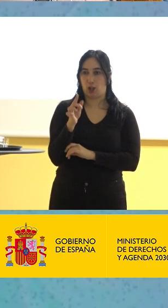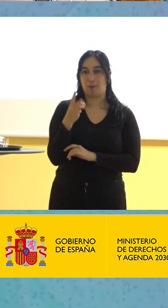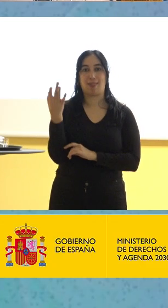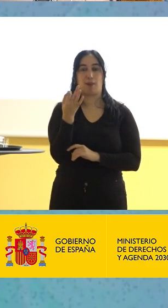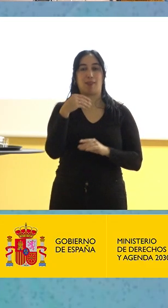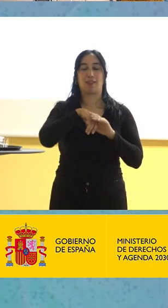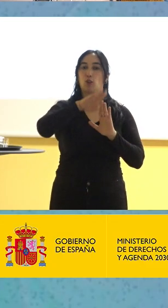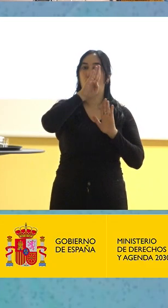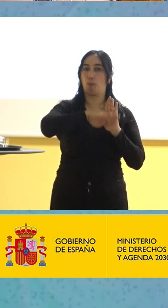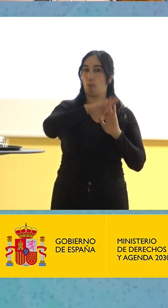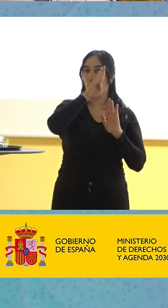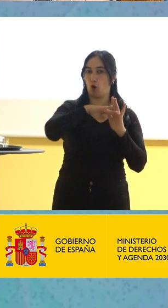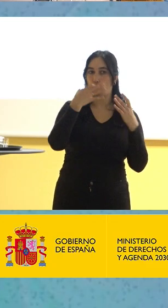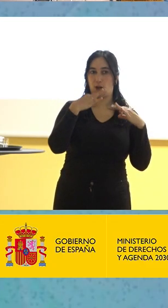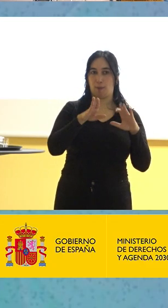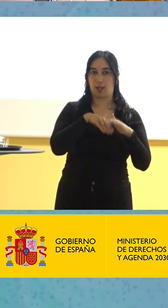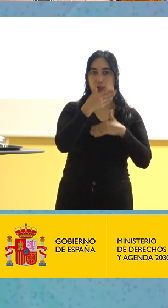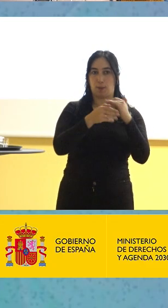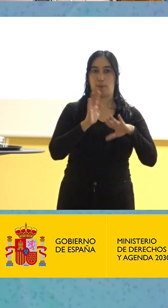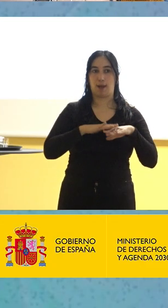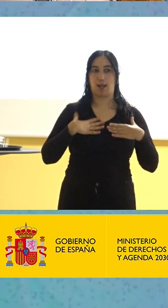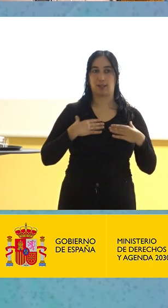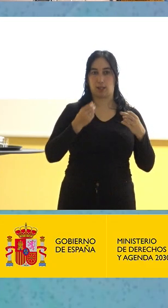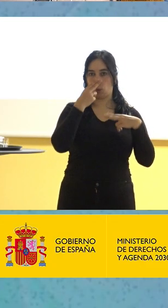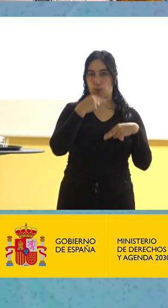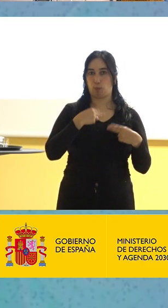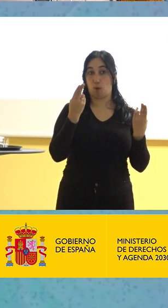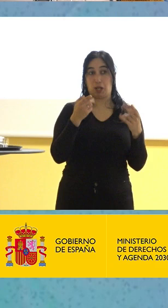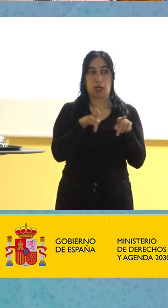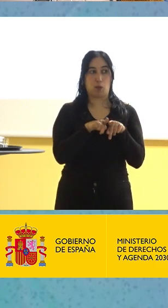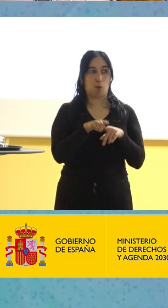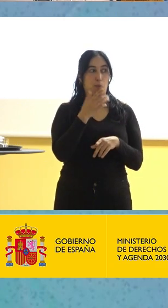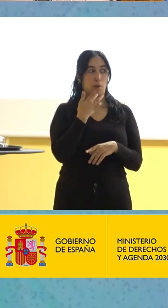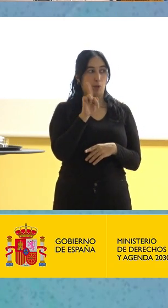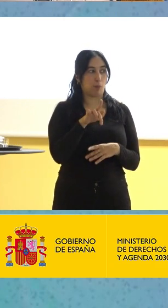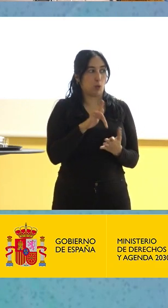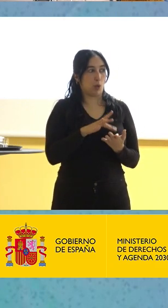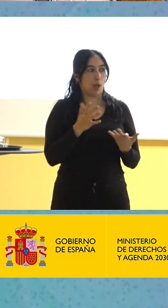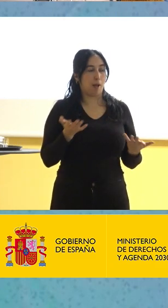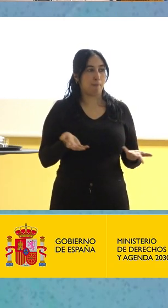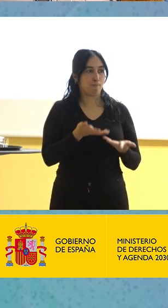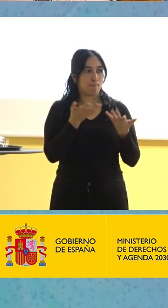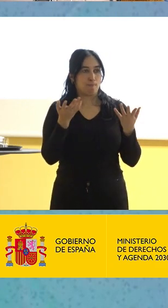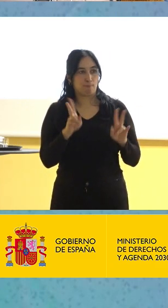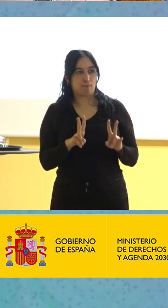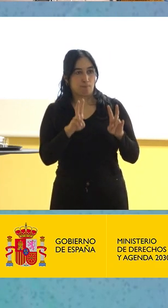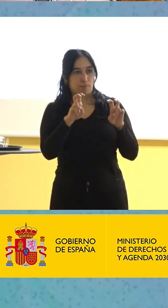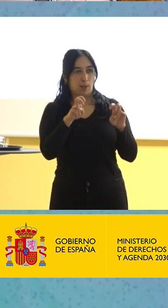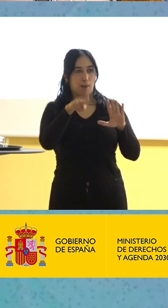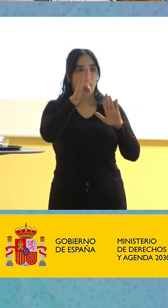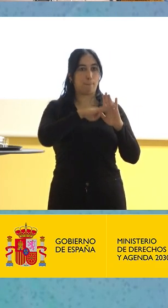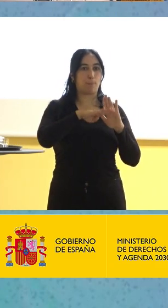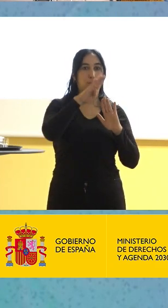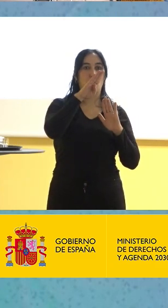como programas continuos de salud pública, ¿no? Igual que sucede, por ejemplo, con los